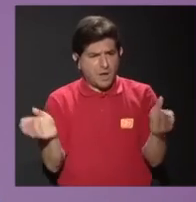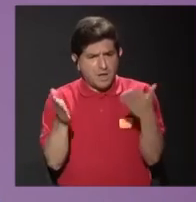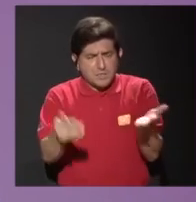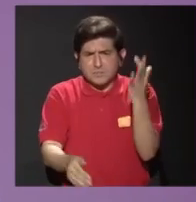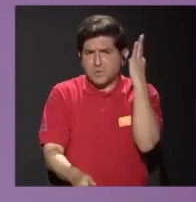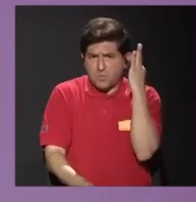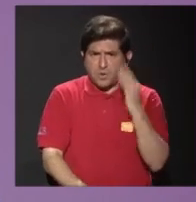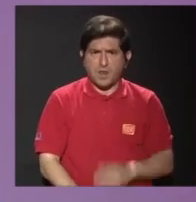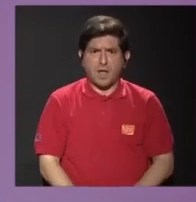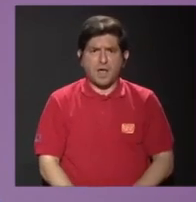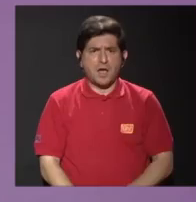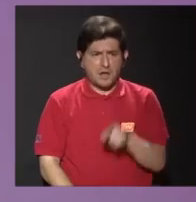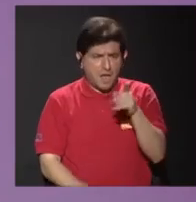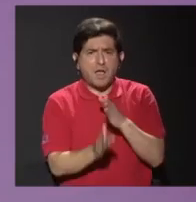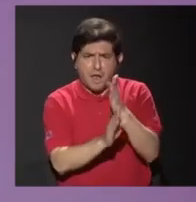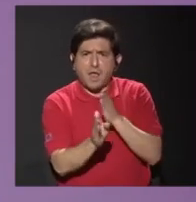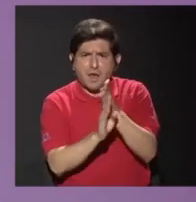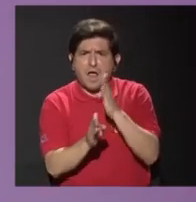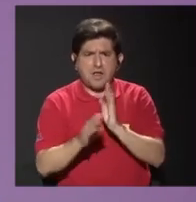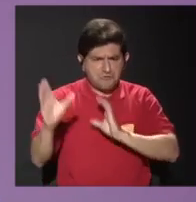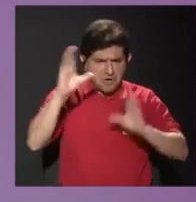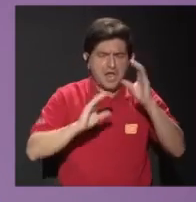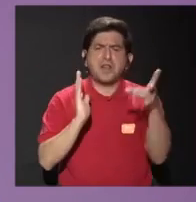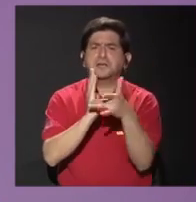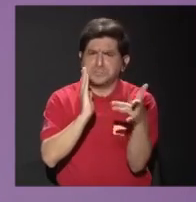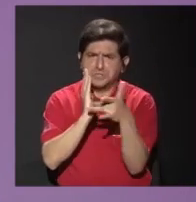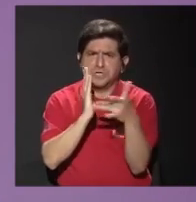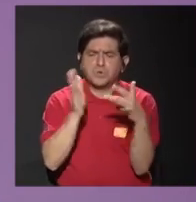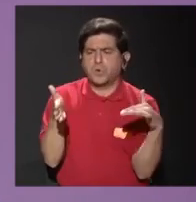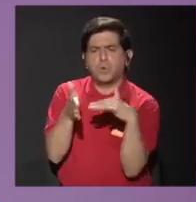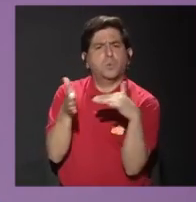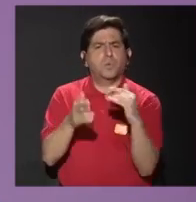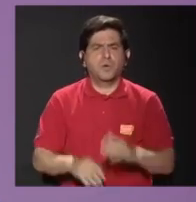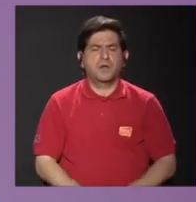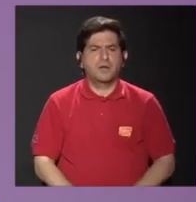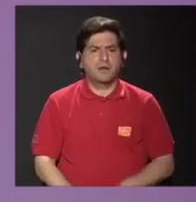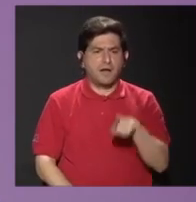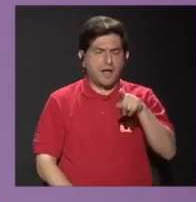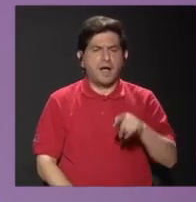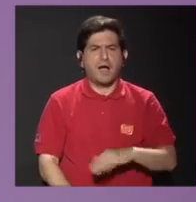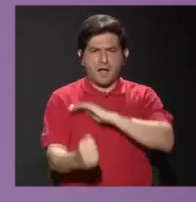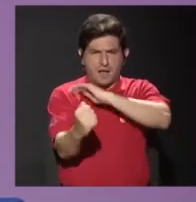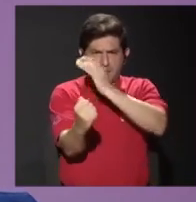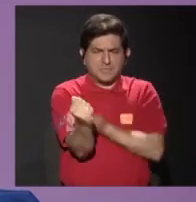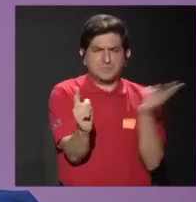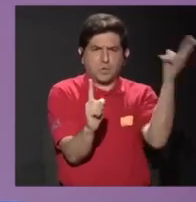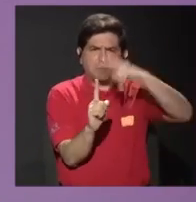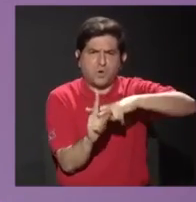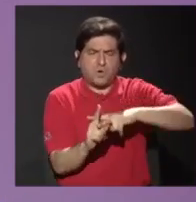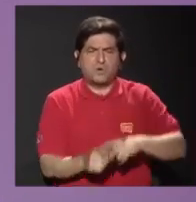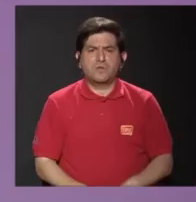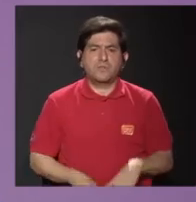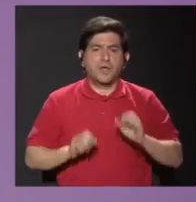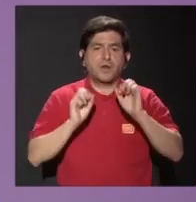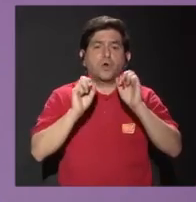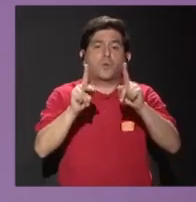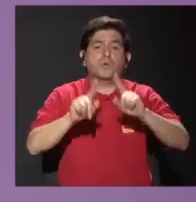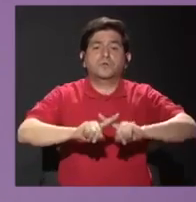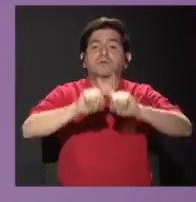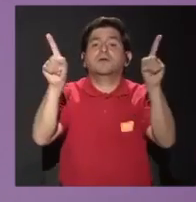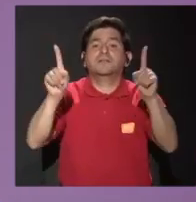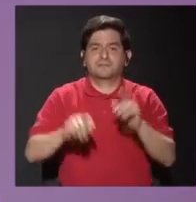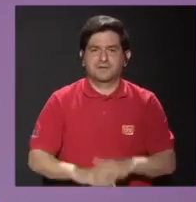a las mujeres para que entren a carreras en ciencias y tecnologías y por supuesto que esto empoderamiento nos va dando otra realidad